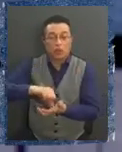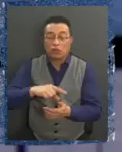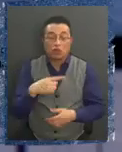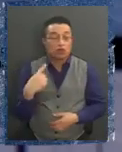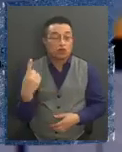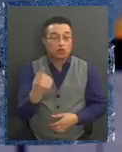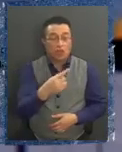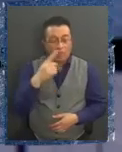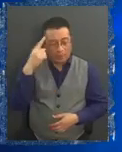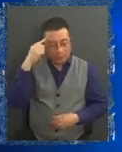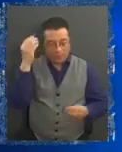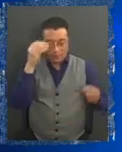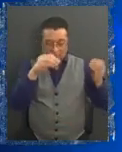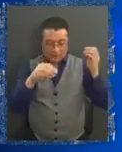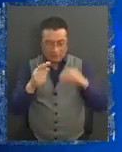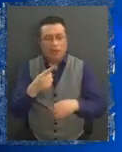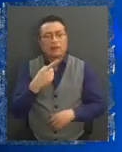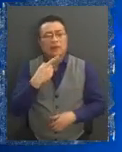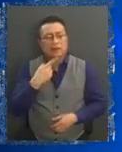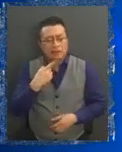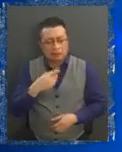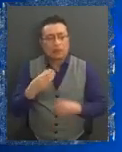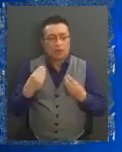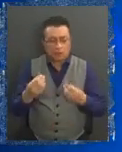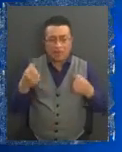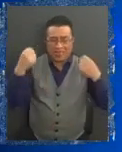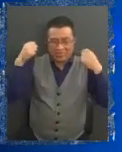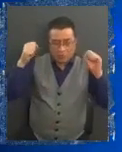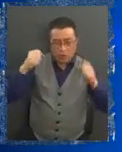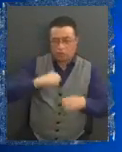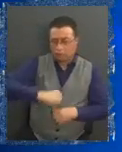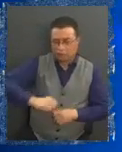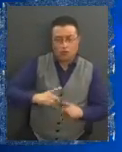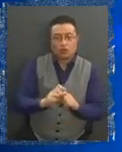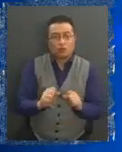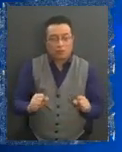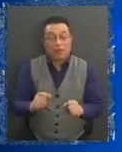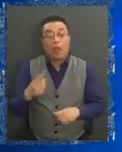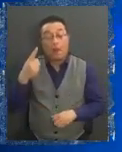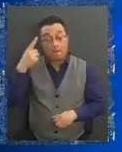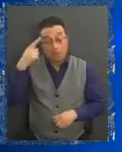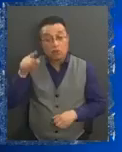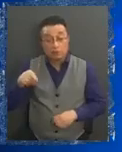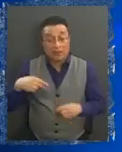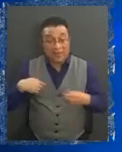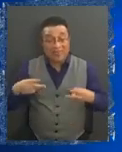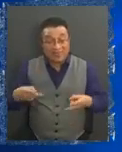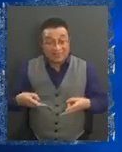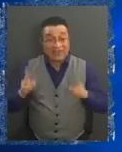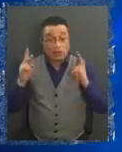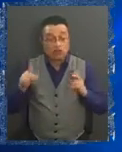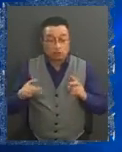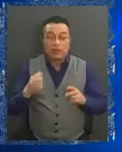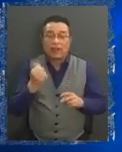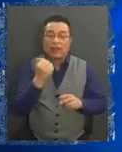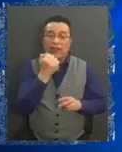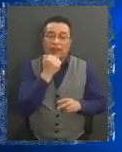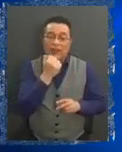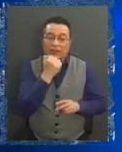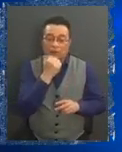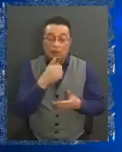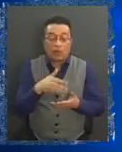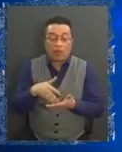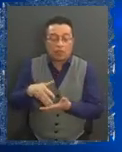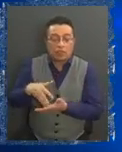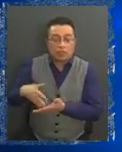ideas interesantes y nadie puede negarse al deporte. El problema es que cuando decimos que eso es un derecho, estamos equivocando y debilitando